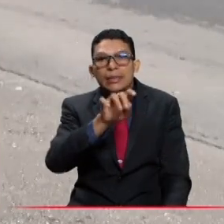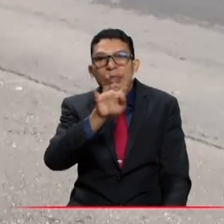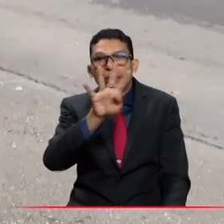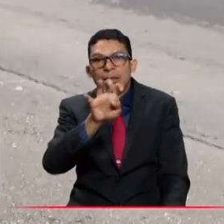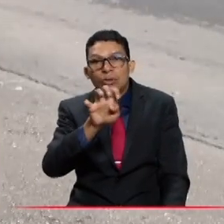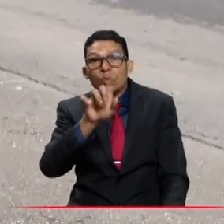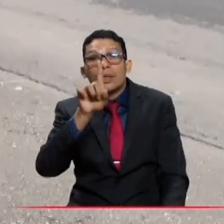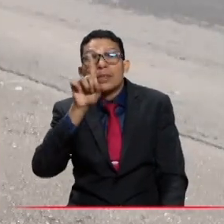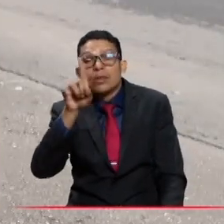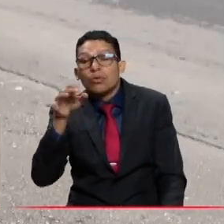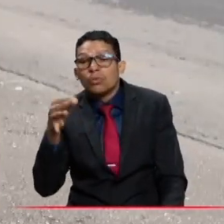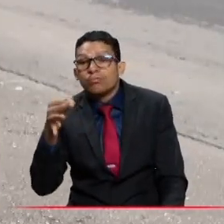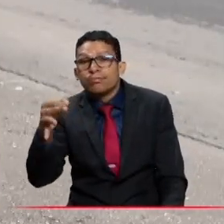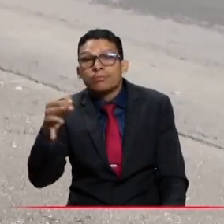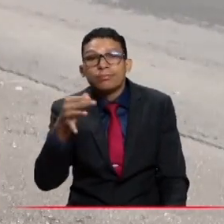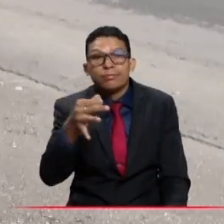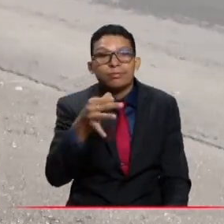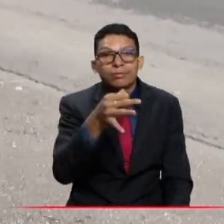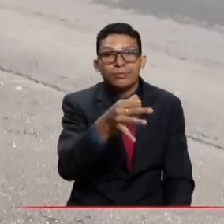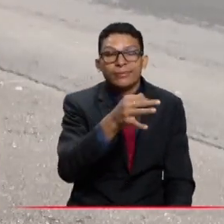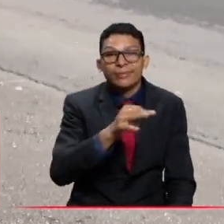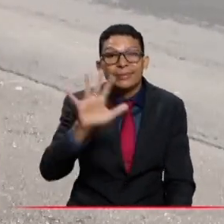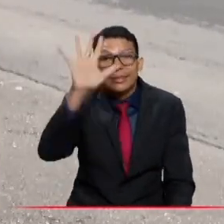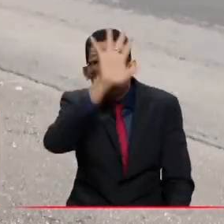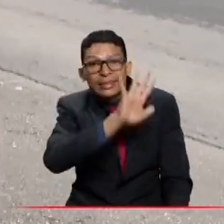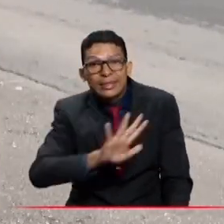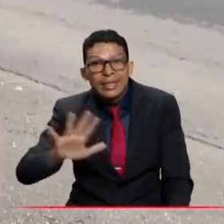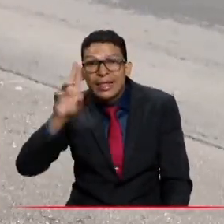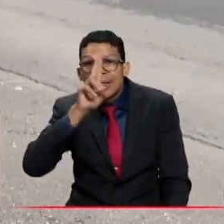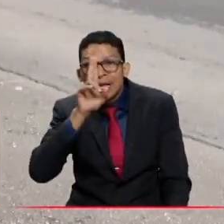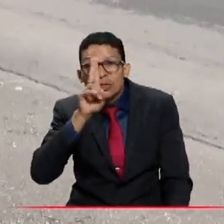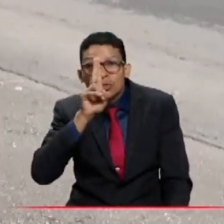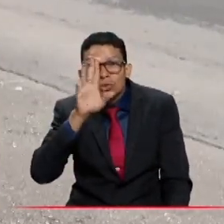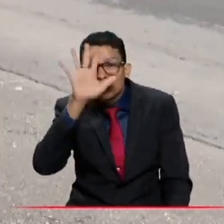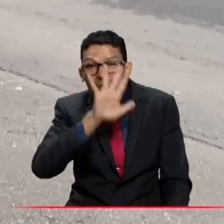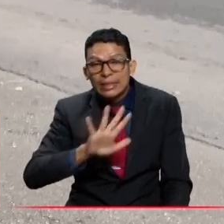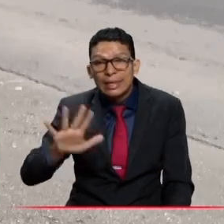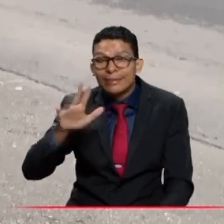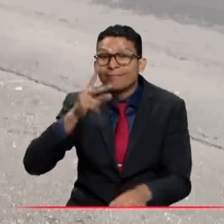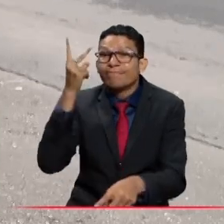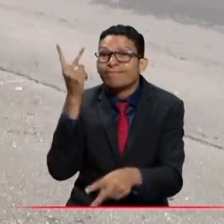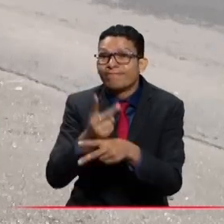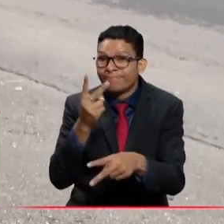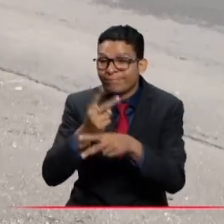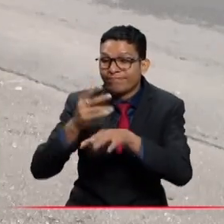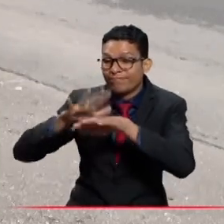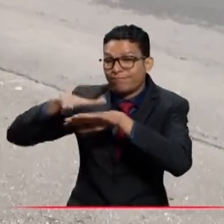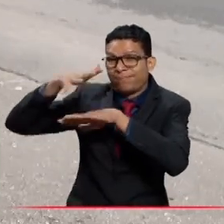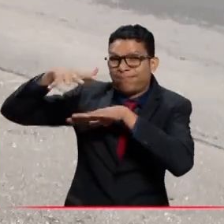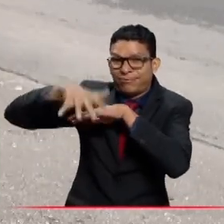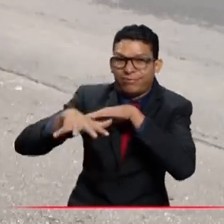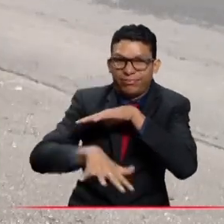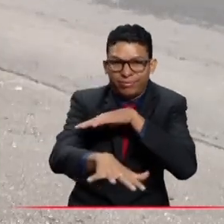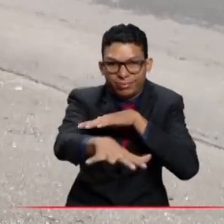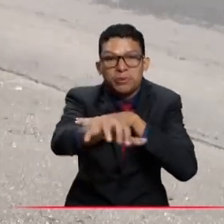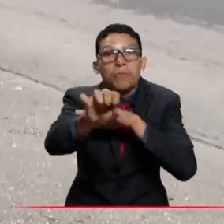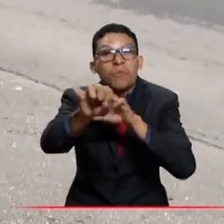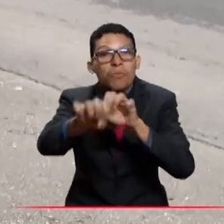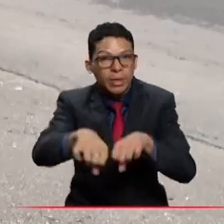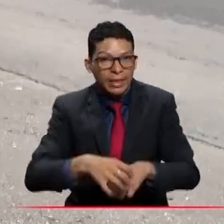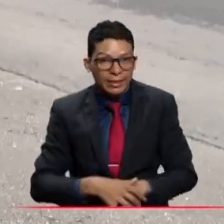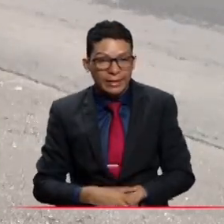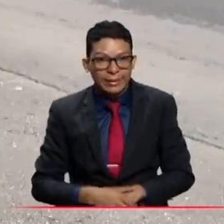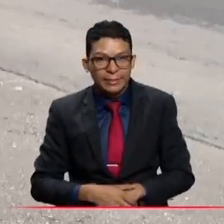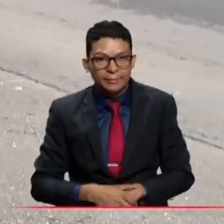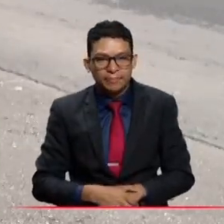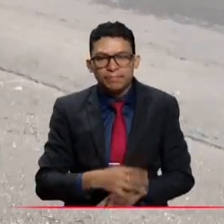691 municipios en todo el territorio nacional que se encuentran en alerta por deslizamientos, de los cuales